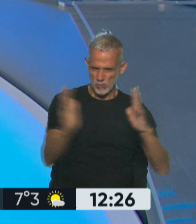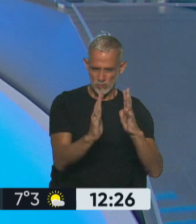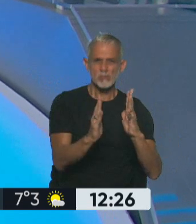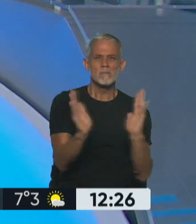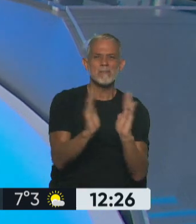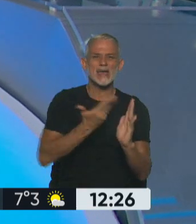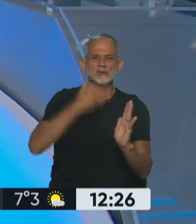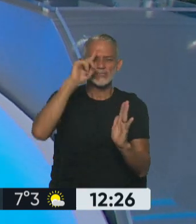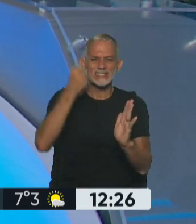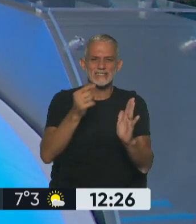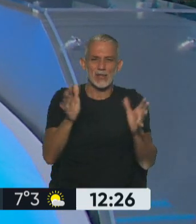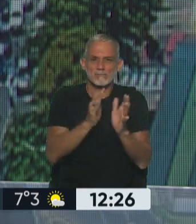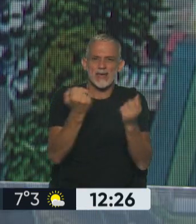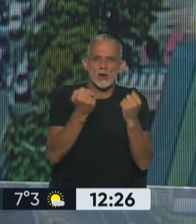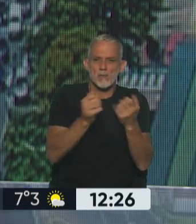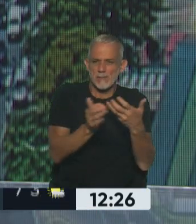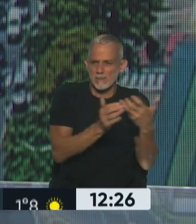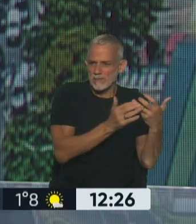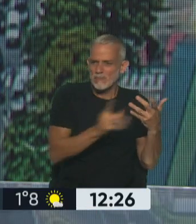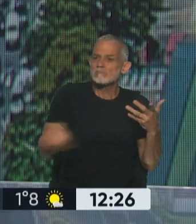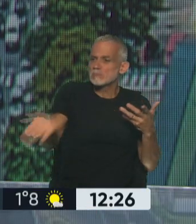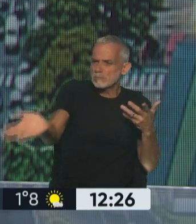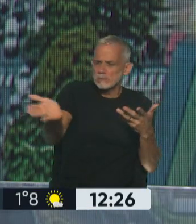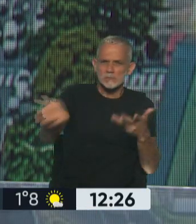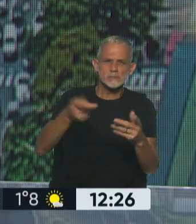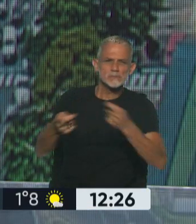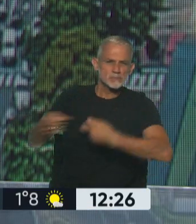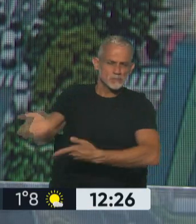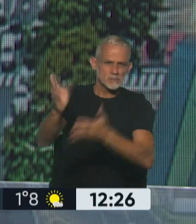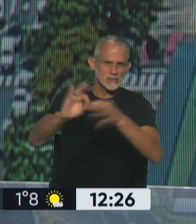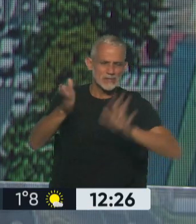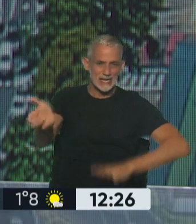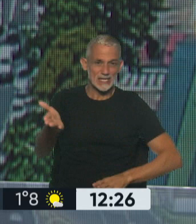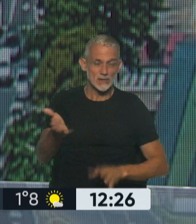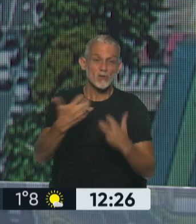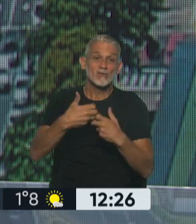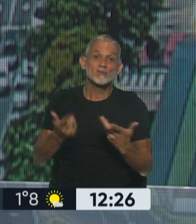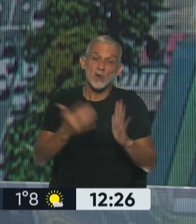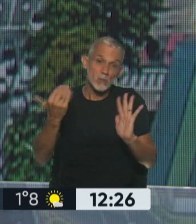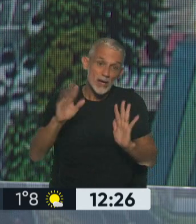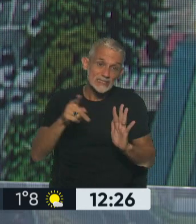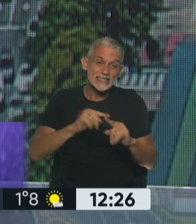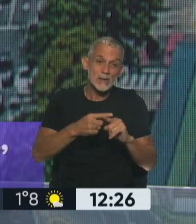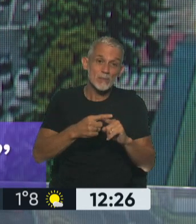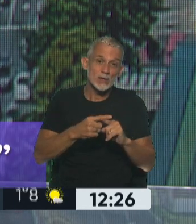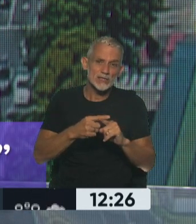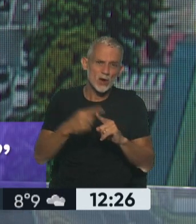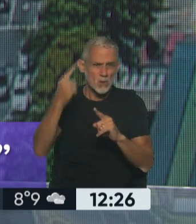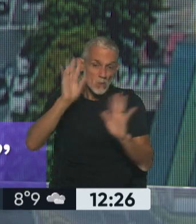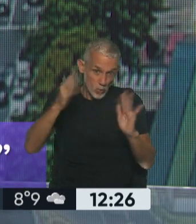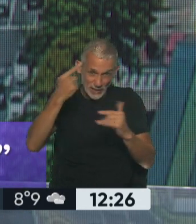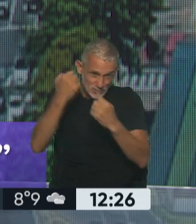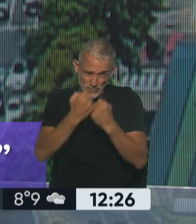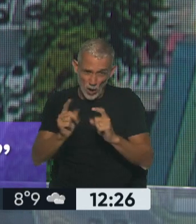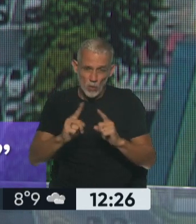volumen que ocupa en la economía, pero también en sus funciones. Bueno, quizás hay una parte del sistema político que no está de acuerdo